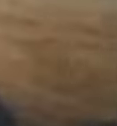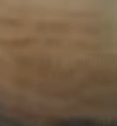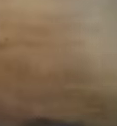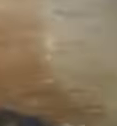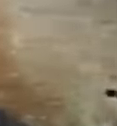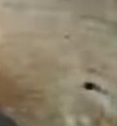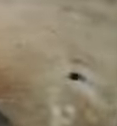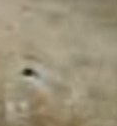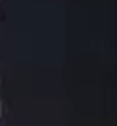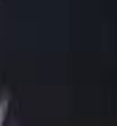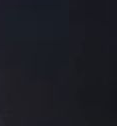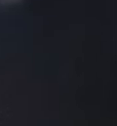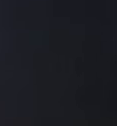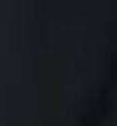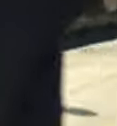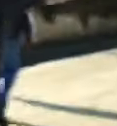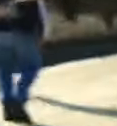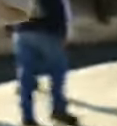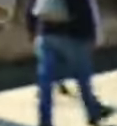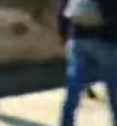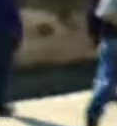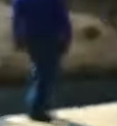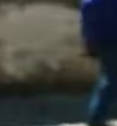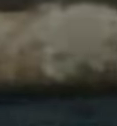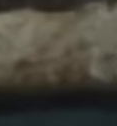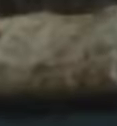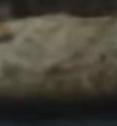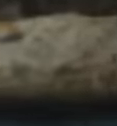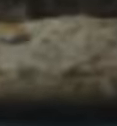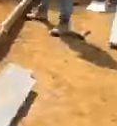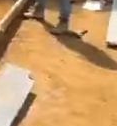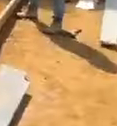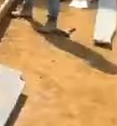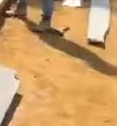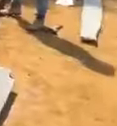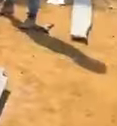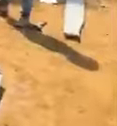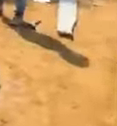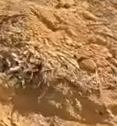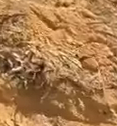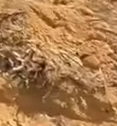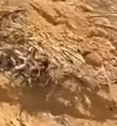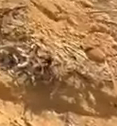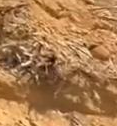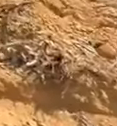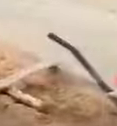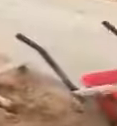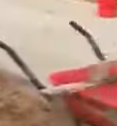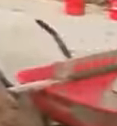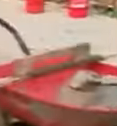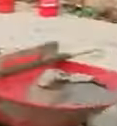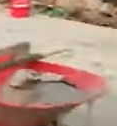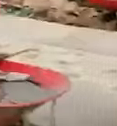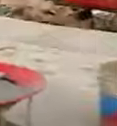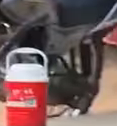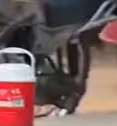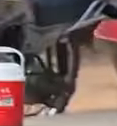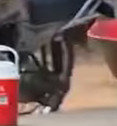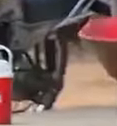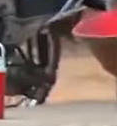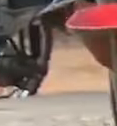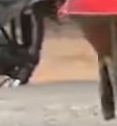abandono, desconectadas y excluidas de las oportunidades de desarrollo y bienestar. Bajo el principio de no dejar a nadie atrás, no dejar a nadie afuera,